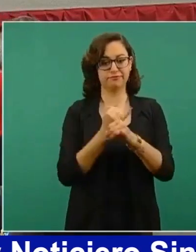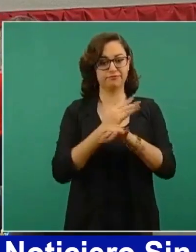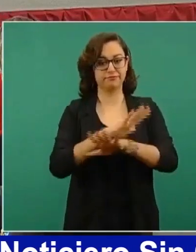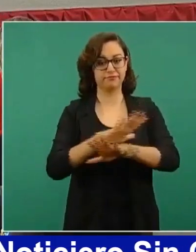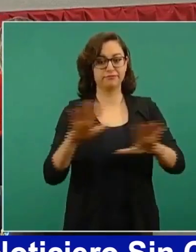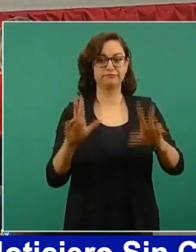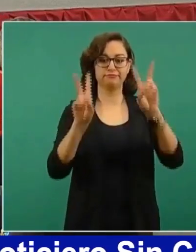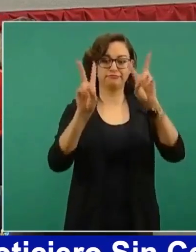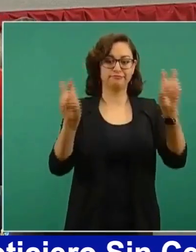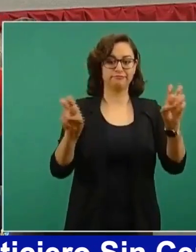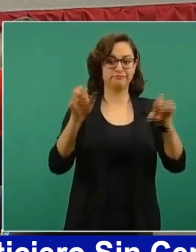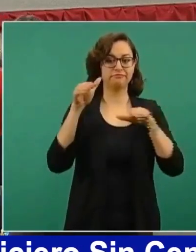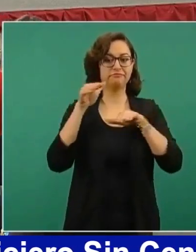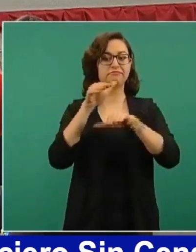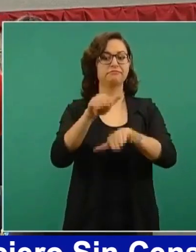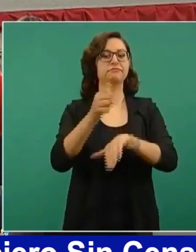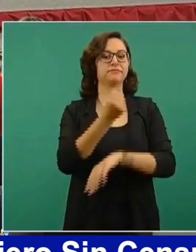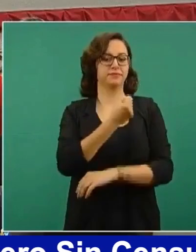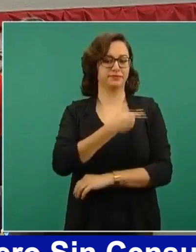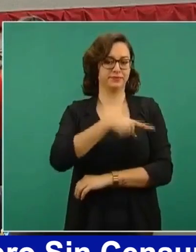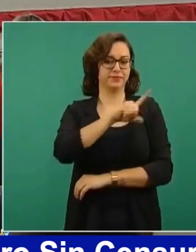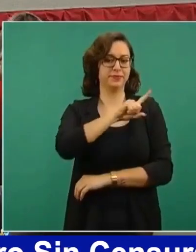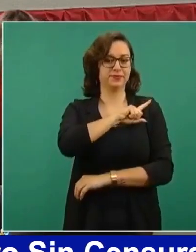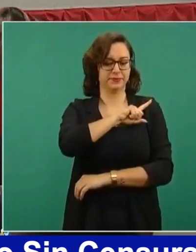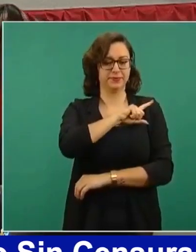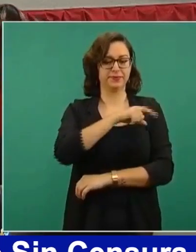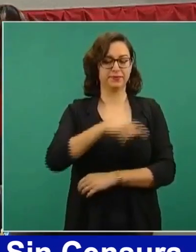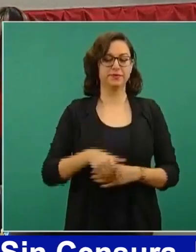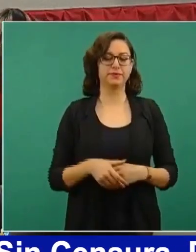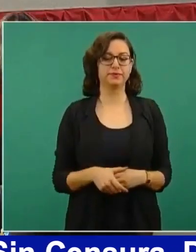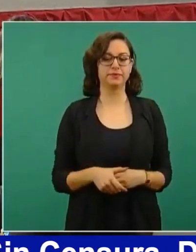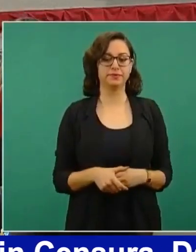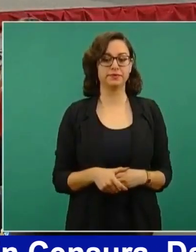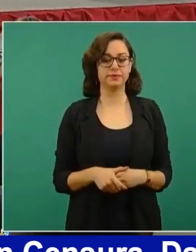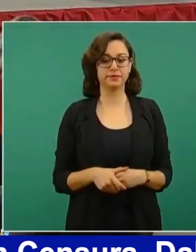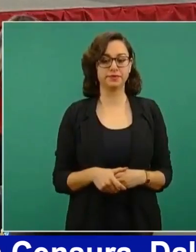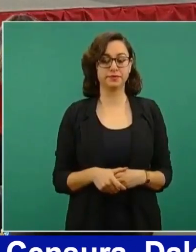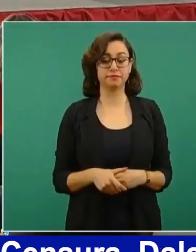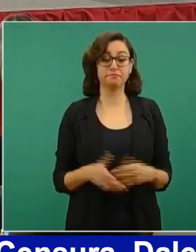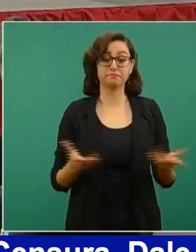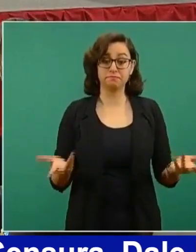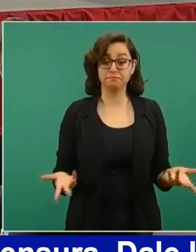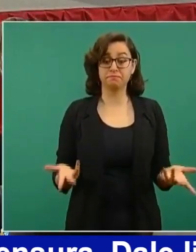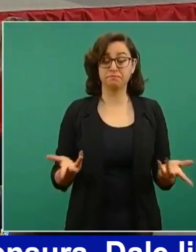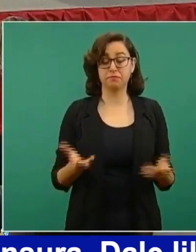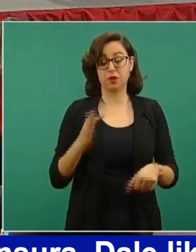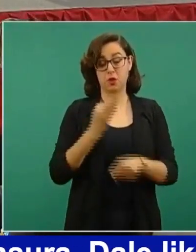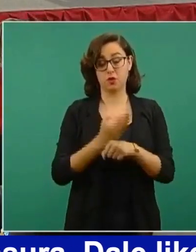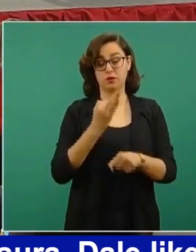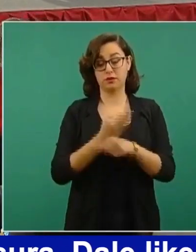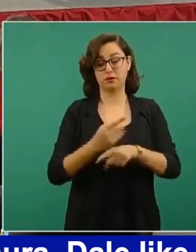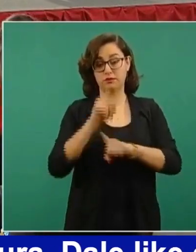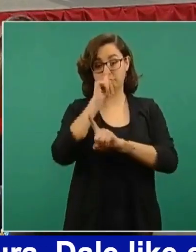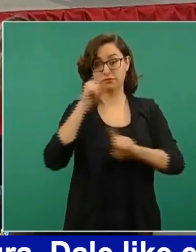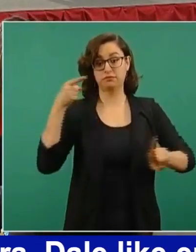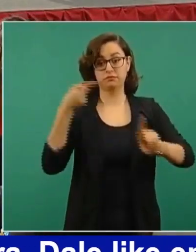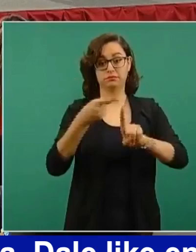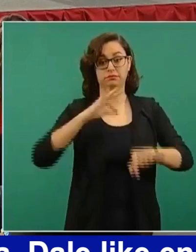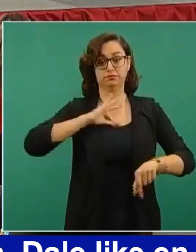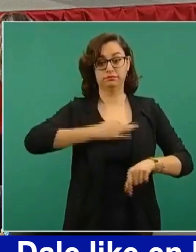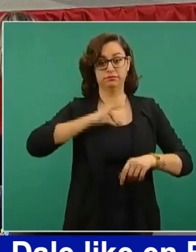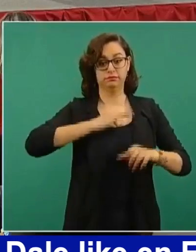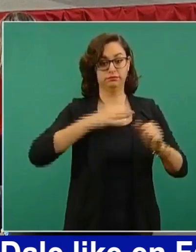de la salud, en especial lo que tiene que ver con pandemia y